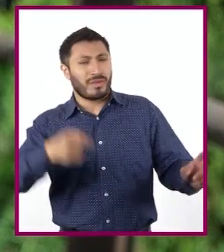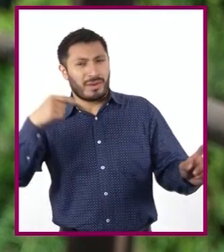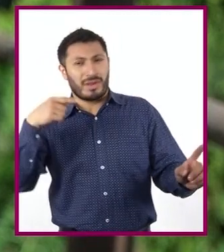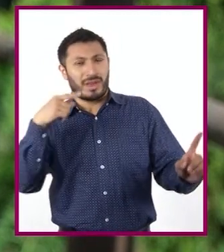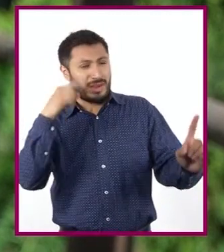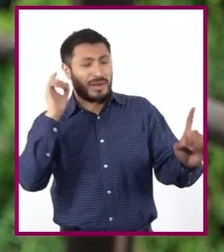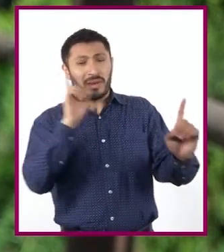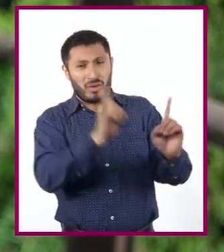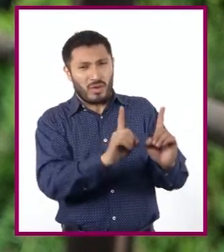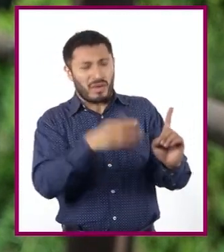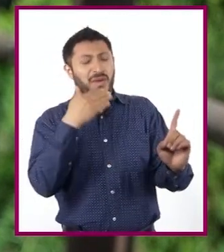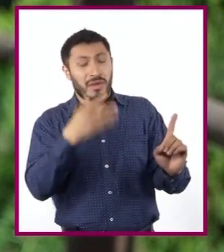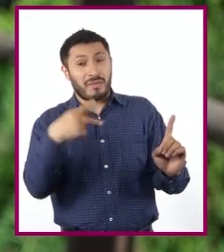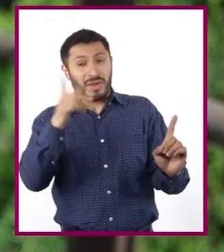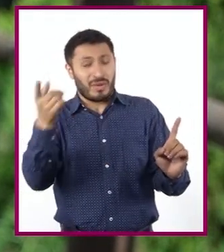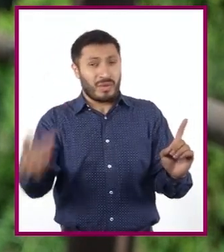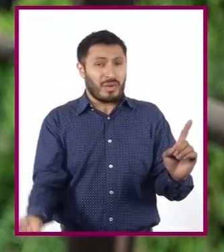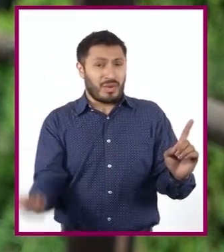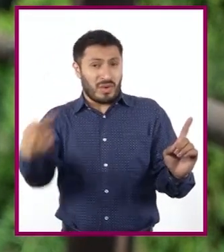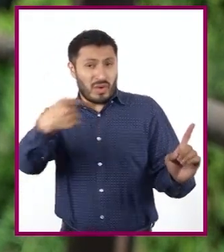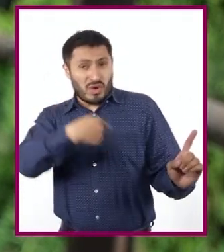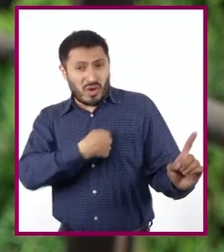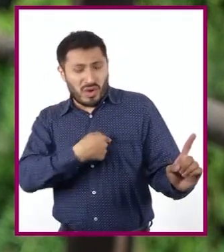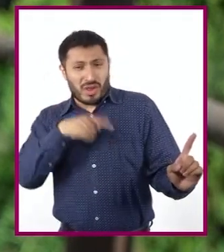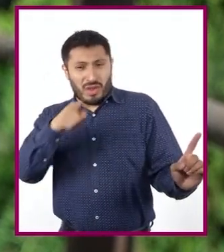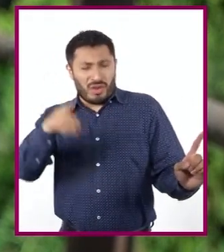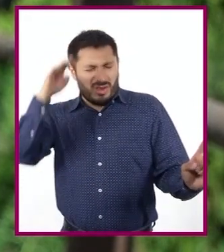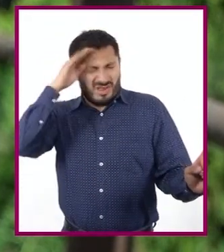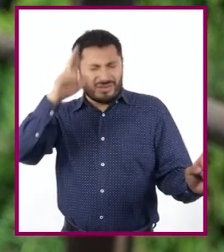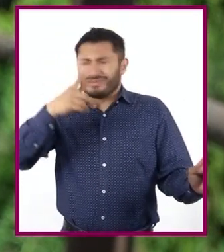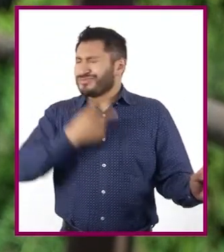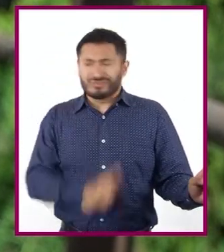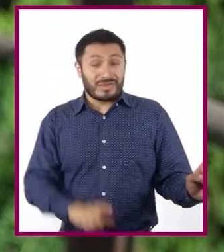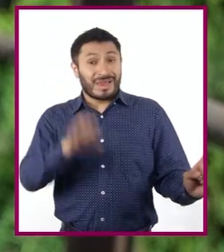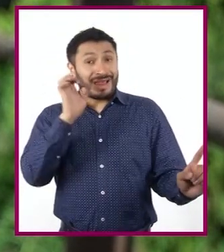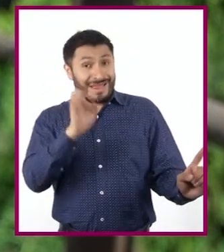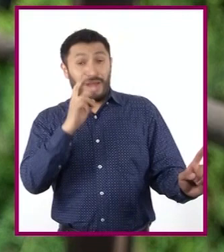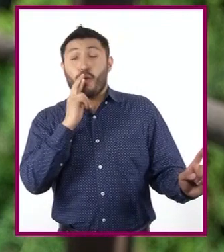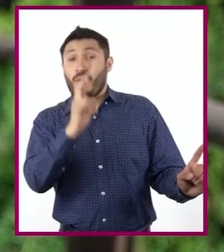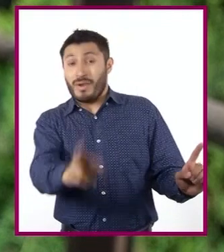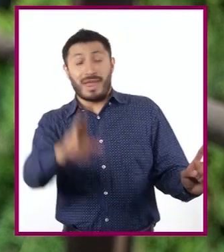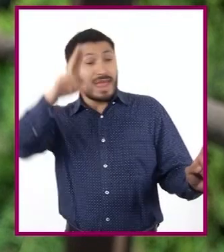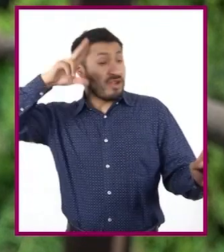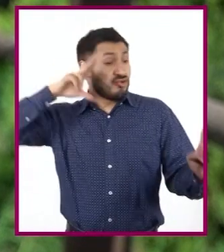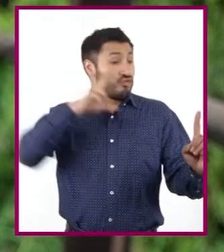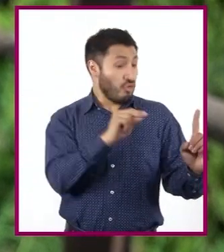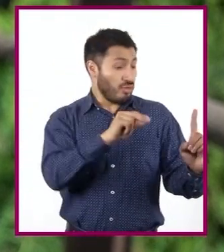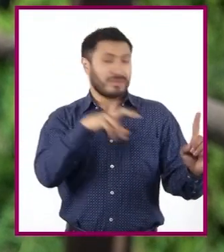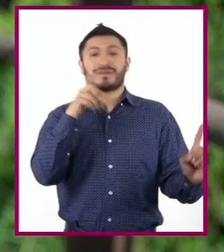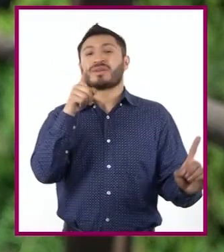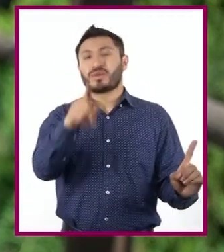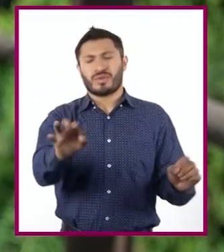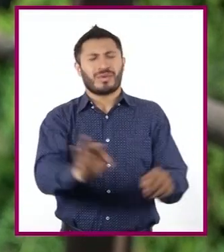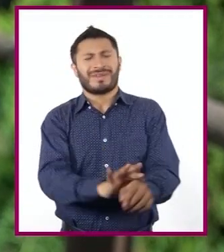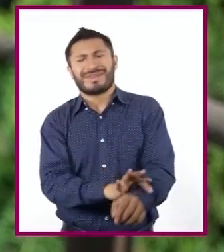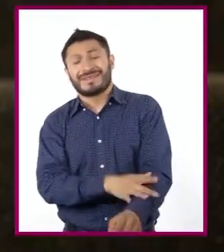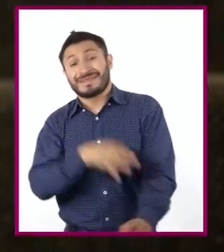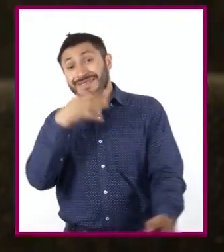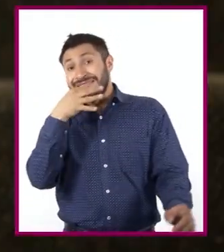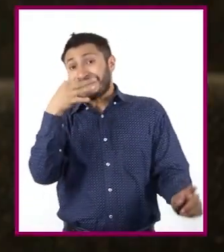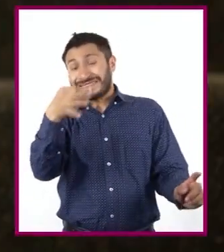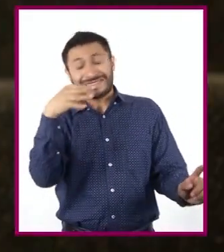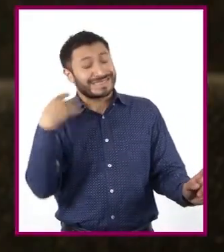soluciones. Pero no nada más eso, o sea, por ejemplo, algunos niños que, por ejemplo, no les puede tan bien en la vida, o que no tienen tanto dinero, la imaginación nos